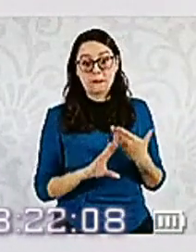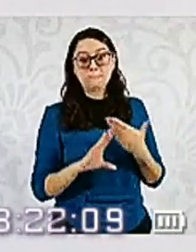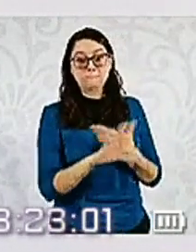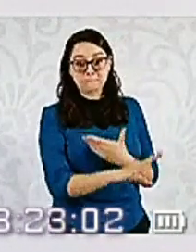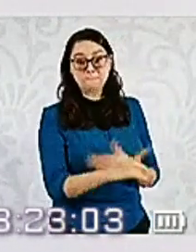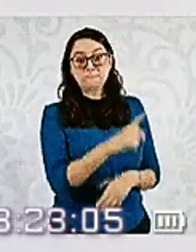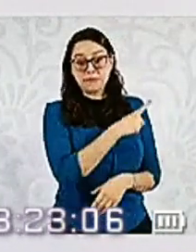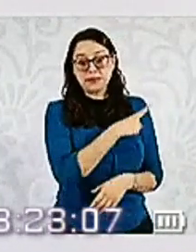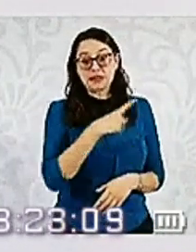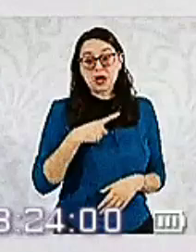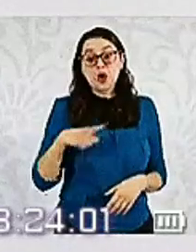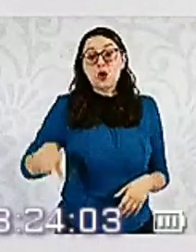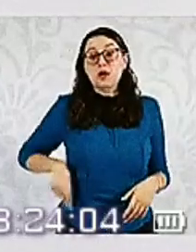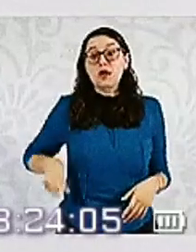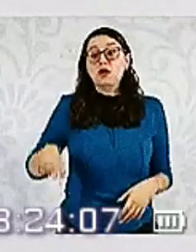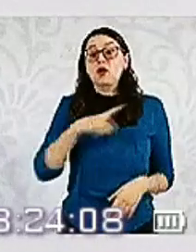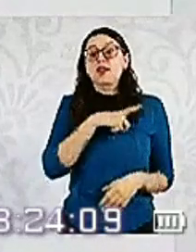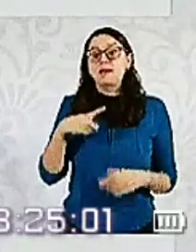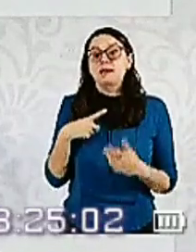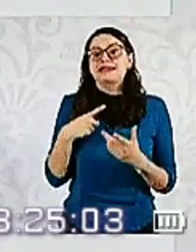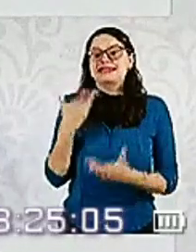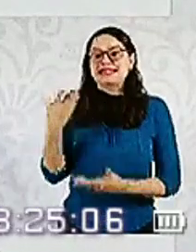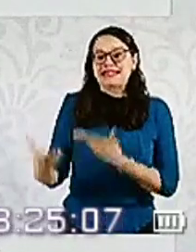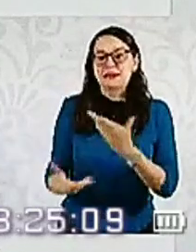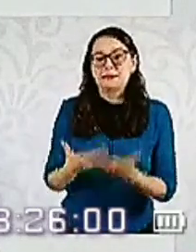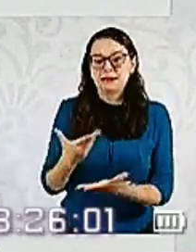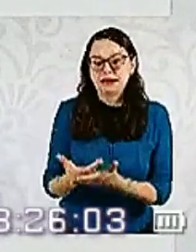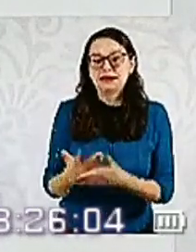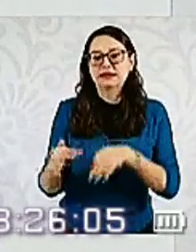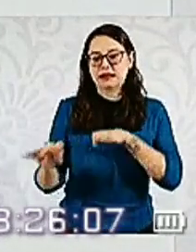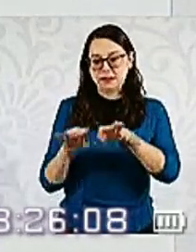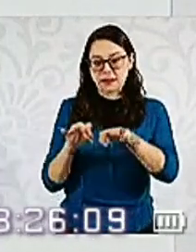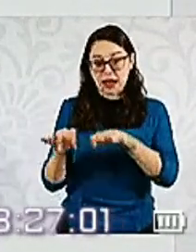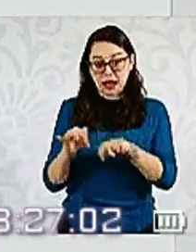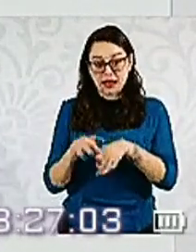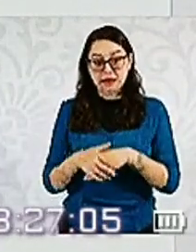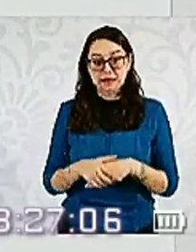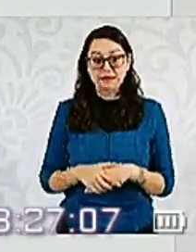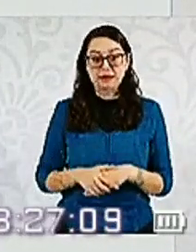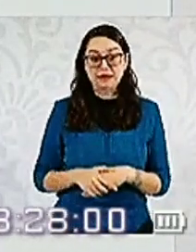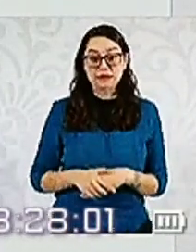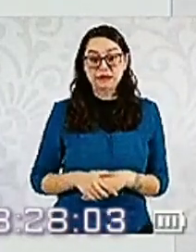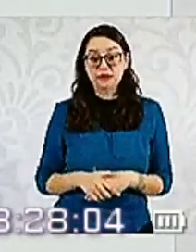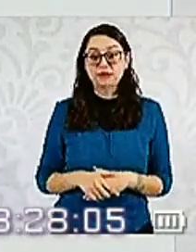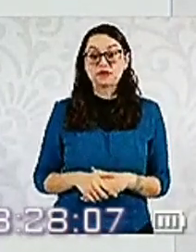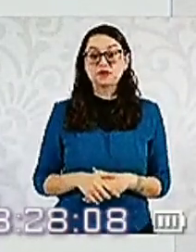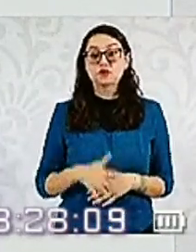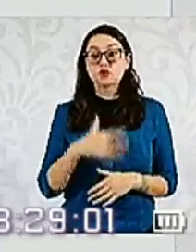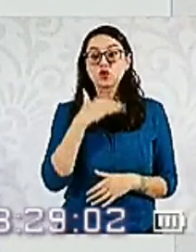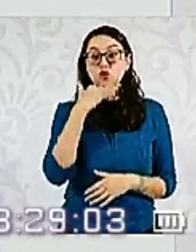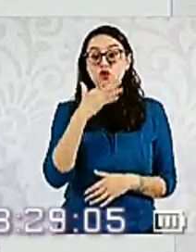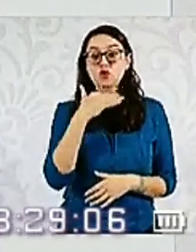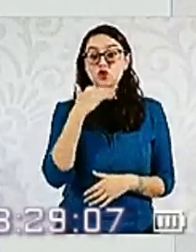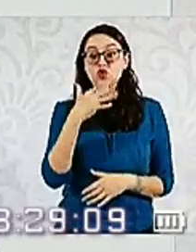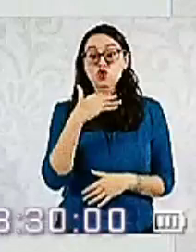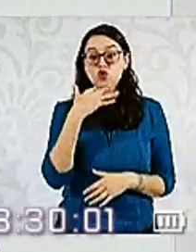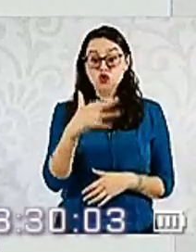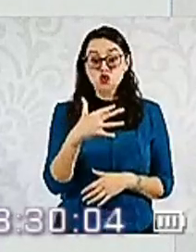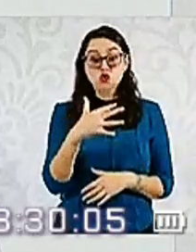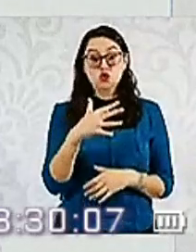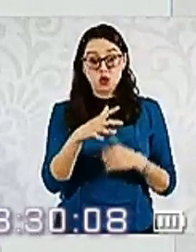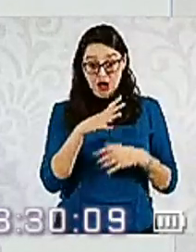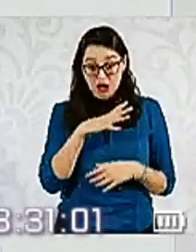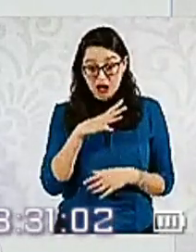es servir y trabajar para el pueblo. Genera desigualdad. Cuando hay corrupción todos los recursos no